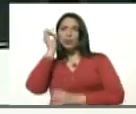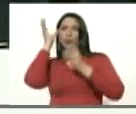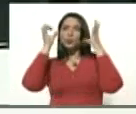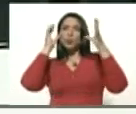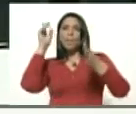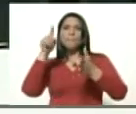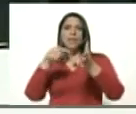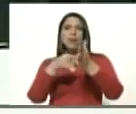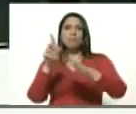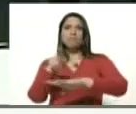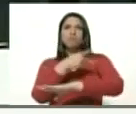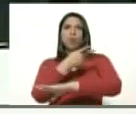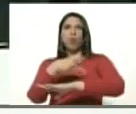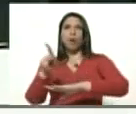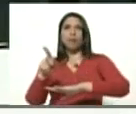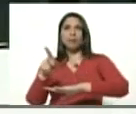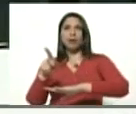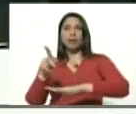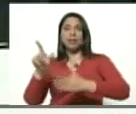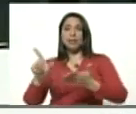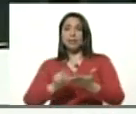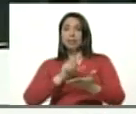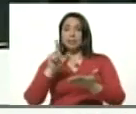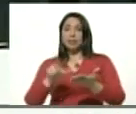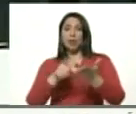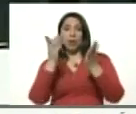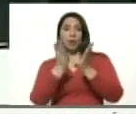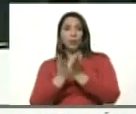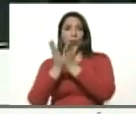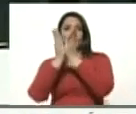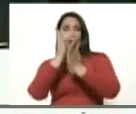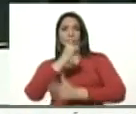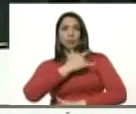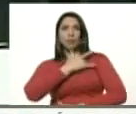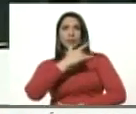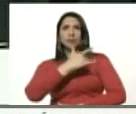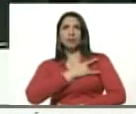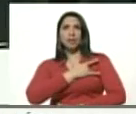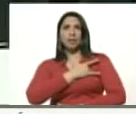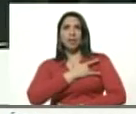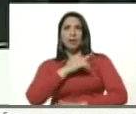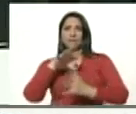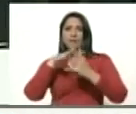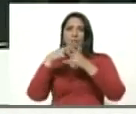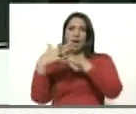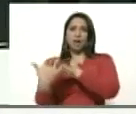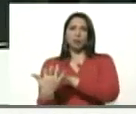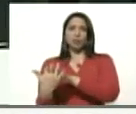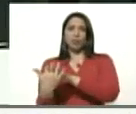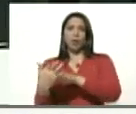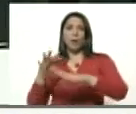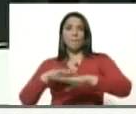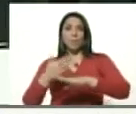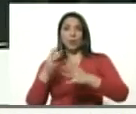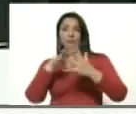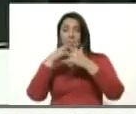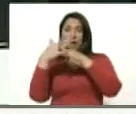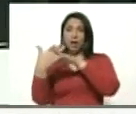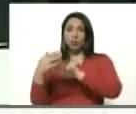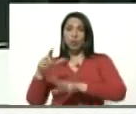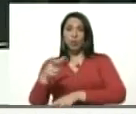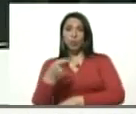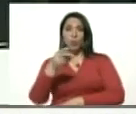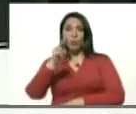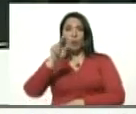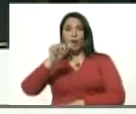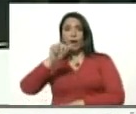poetas de los liceos, de las escuelas, de las universidades, de los barrios, porque del barrio El Guarataro